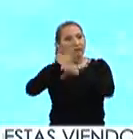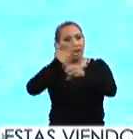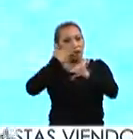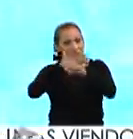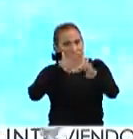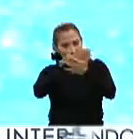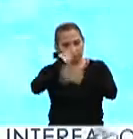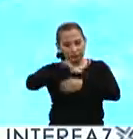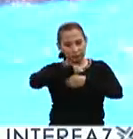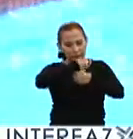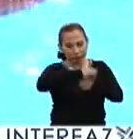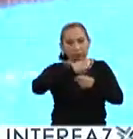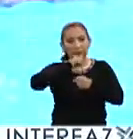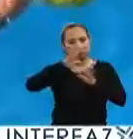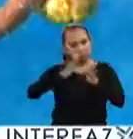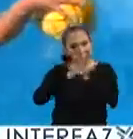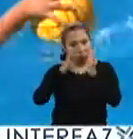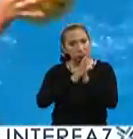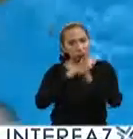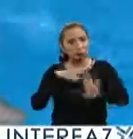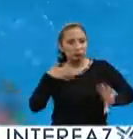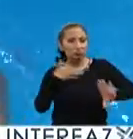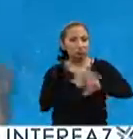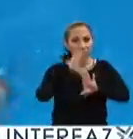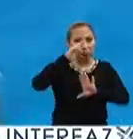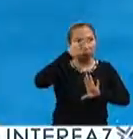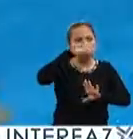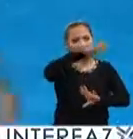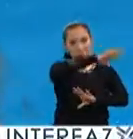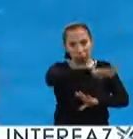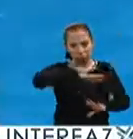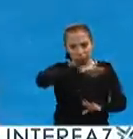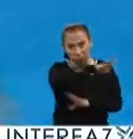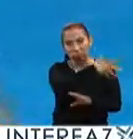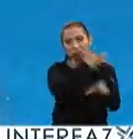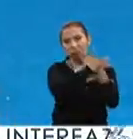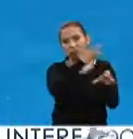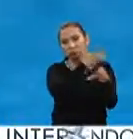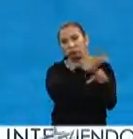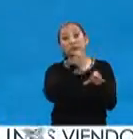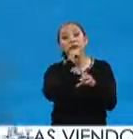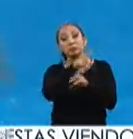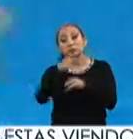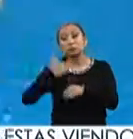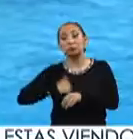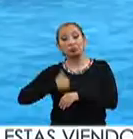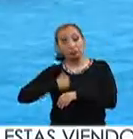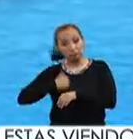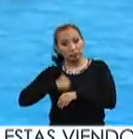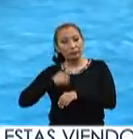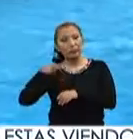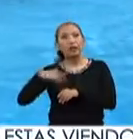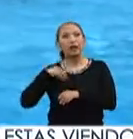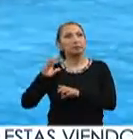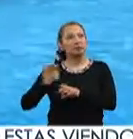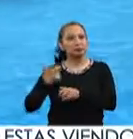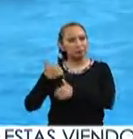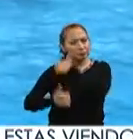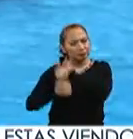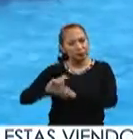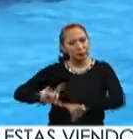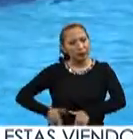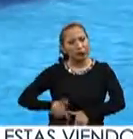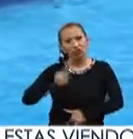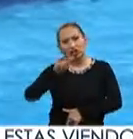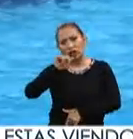Unidos que nos invitan y hemos participado contra universidades de Estados Unidos y también en Canadá. Bueno, en el torneo de Canadá que